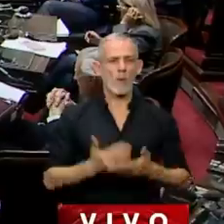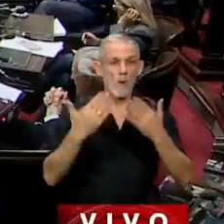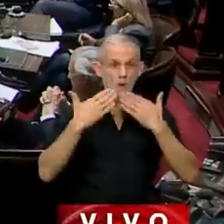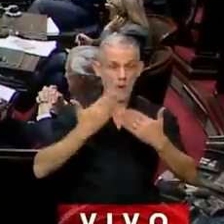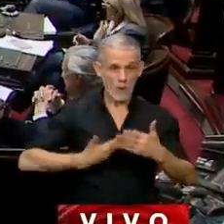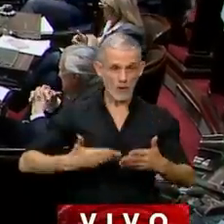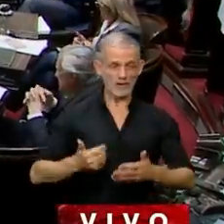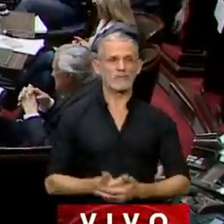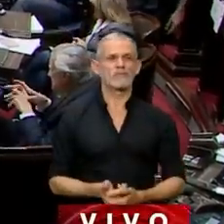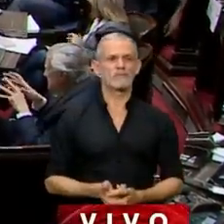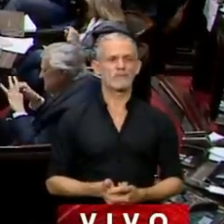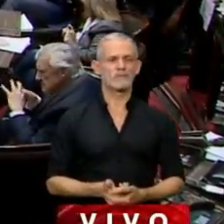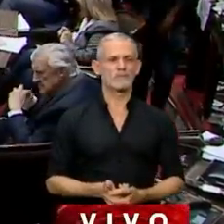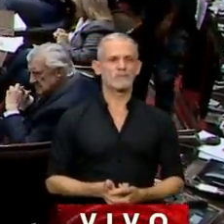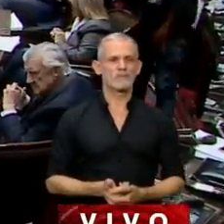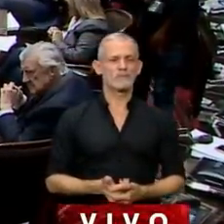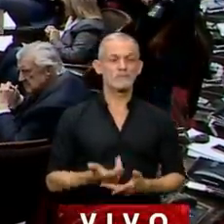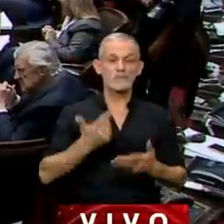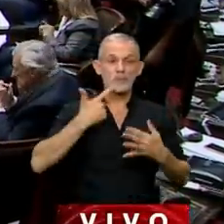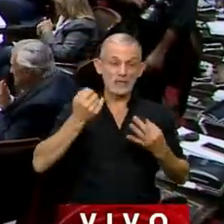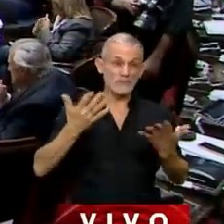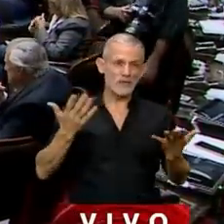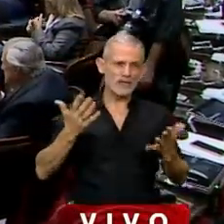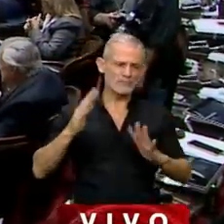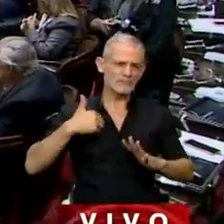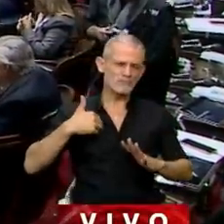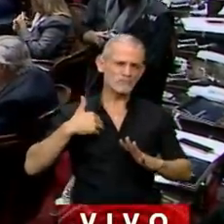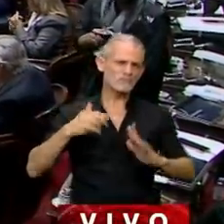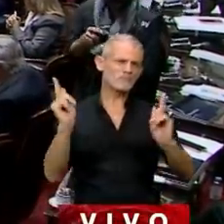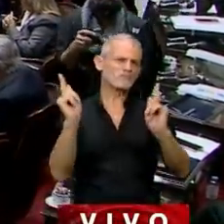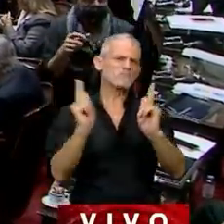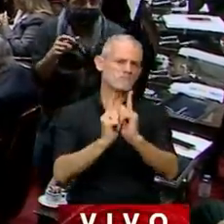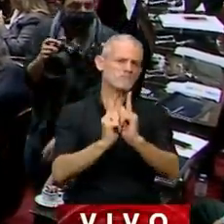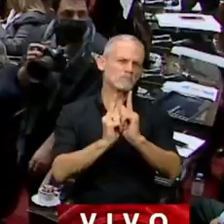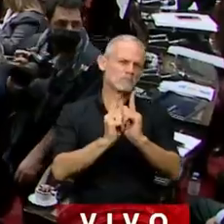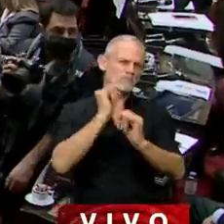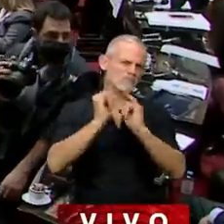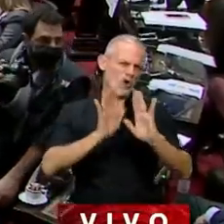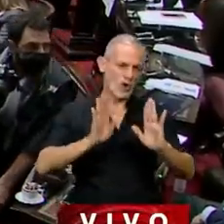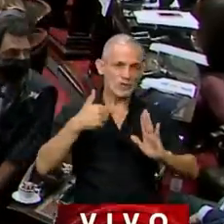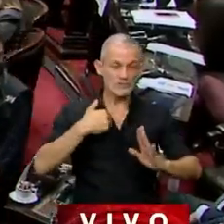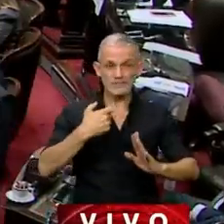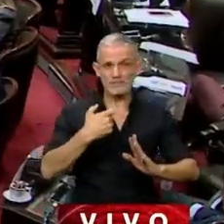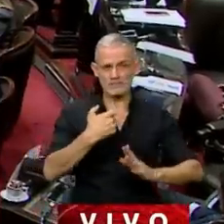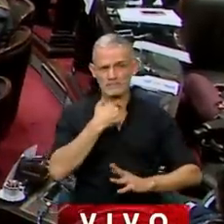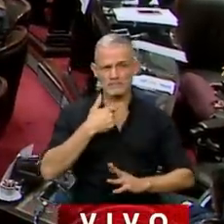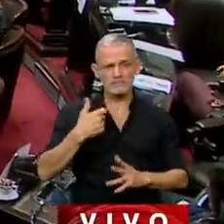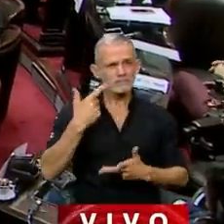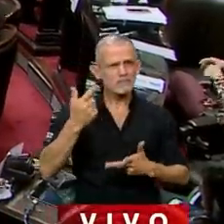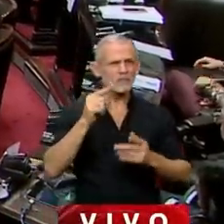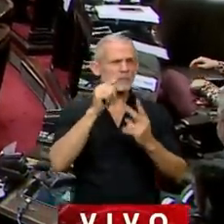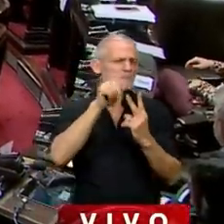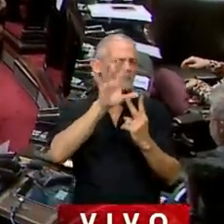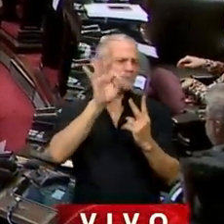Gracias, presidenta. La verdad que voy a ser muy breve. Yo quiero destacar un